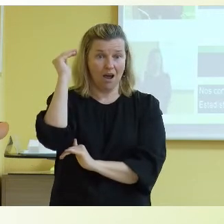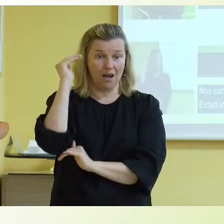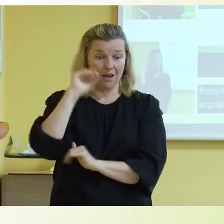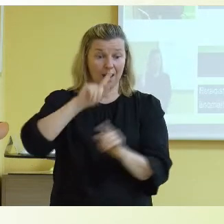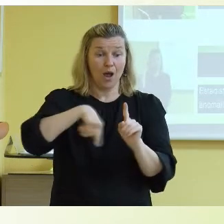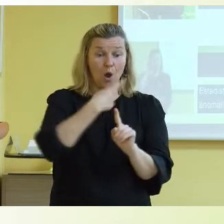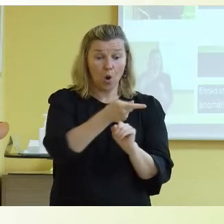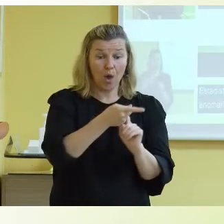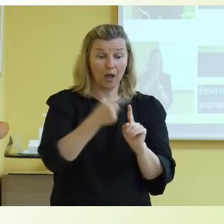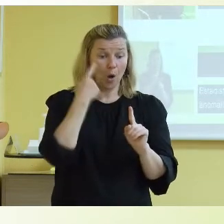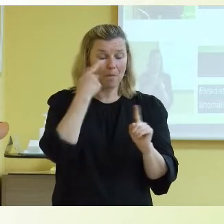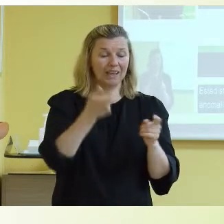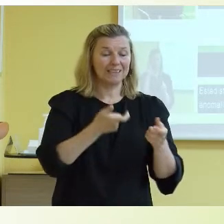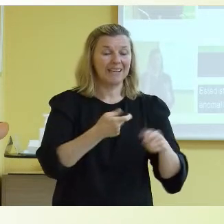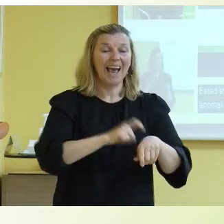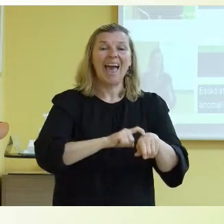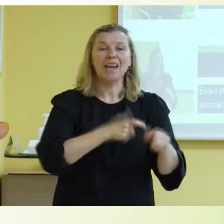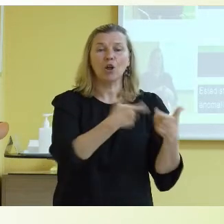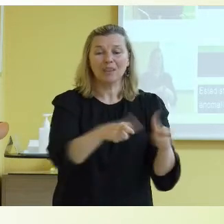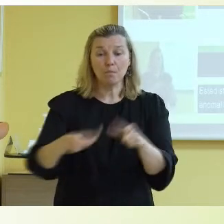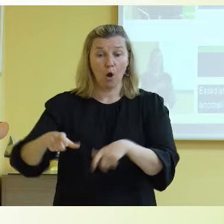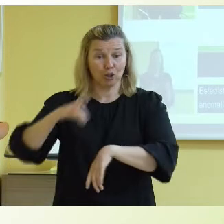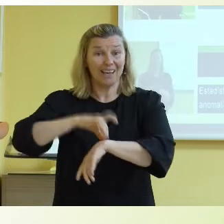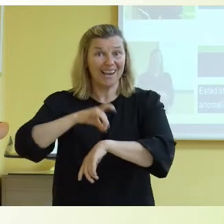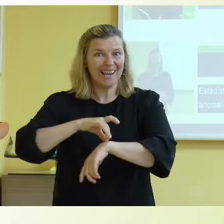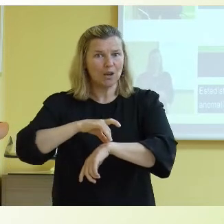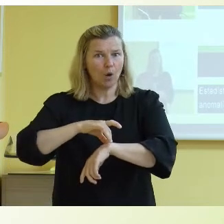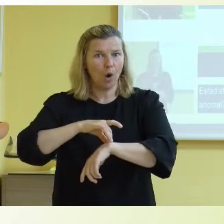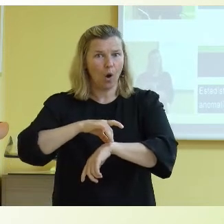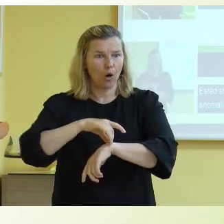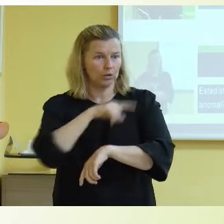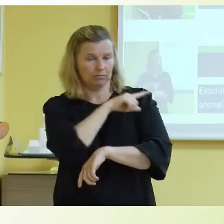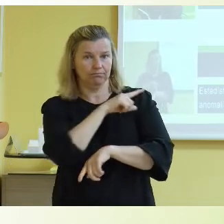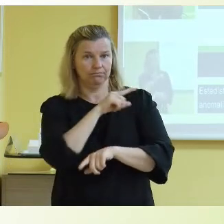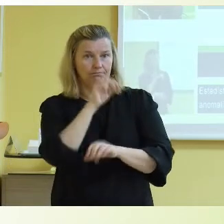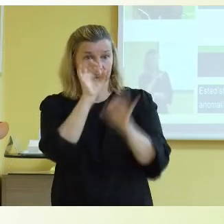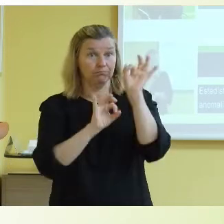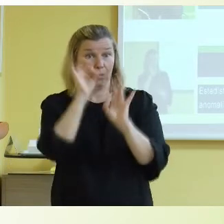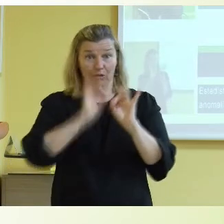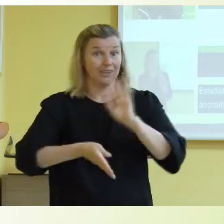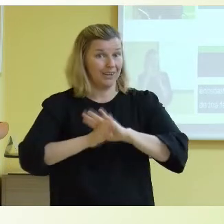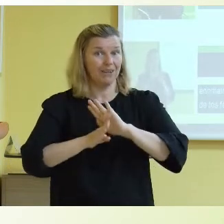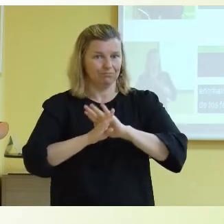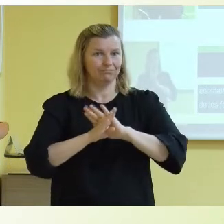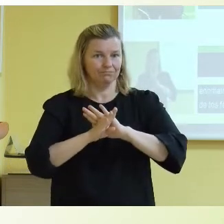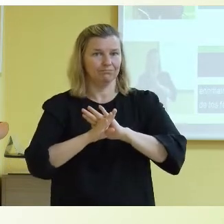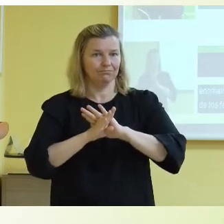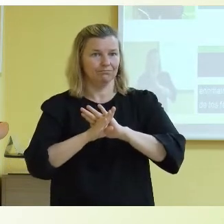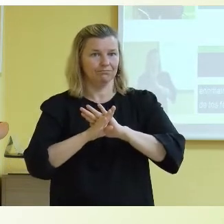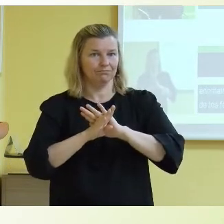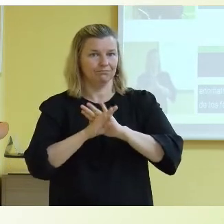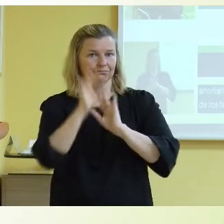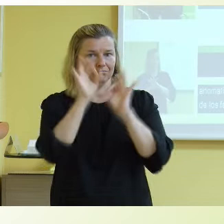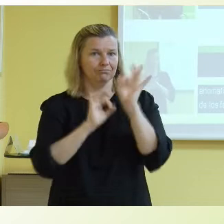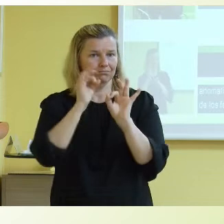de los fenotipos clínicos que se describen dentro de Orfanet, pues básicamente estos porcentajes siguen estando al frente como